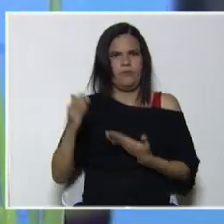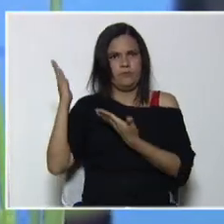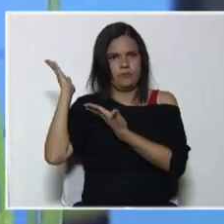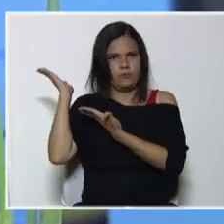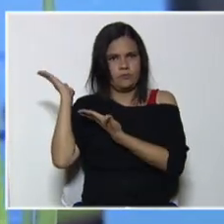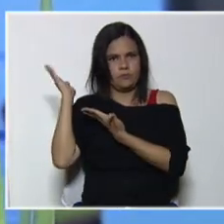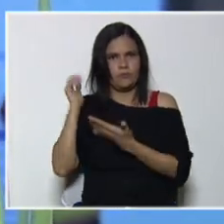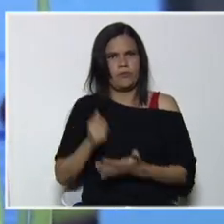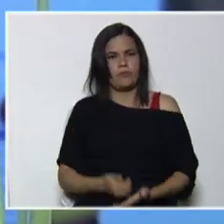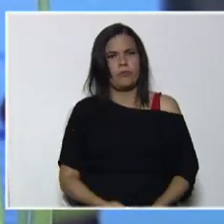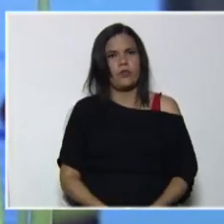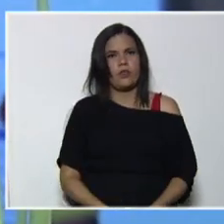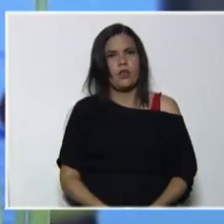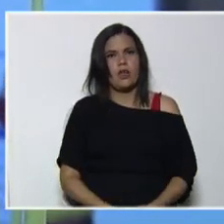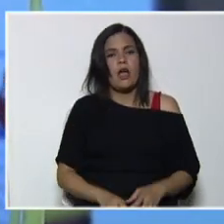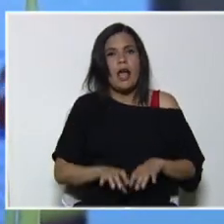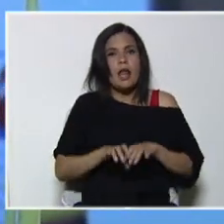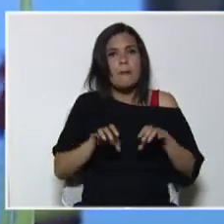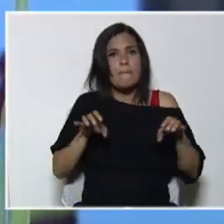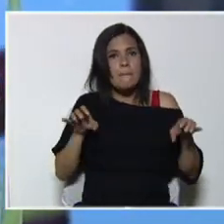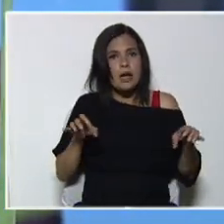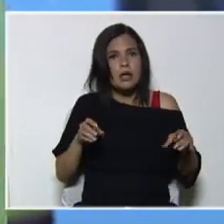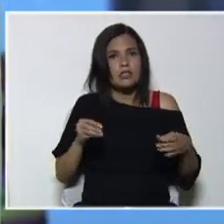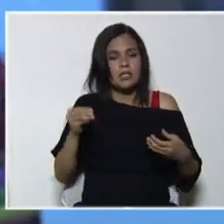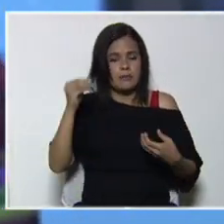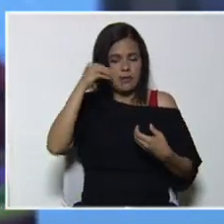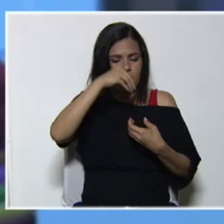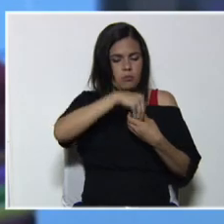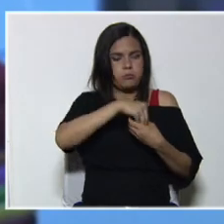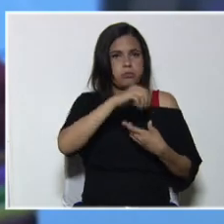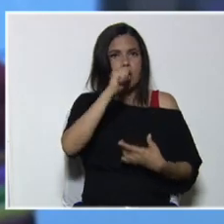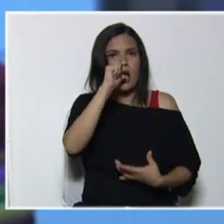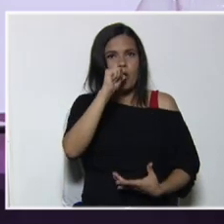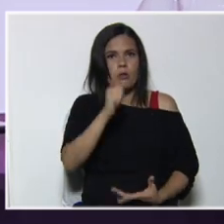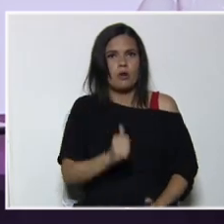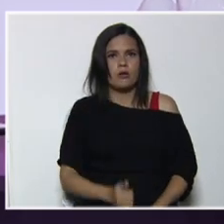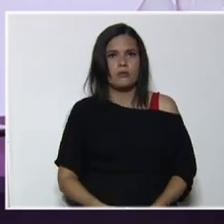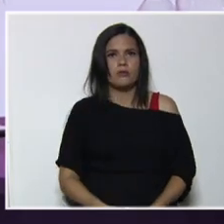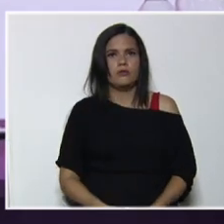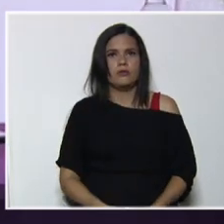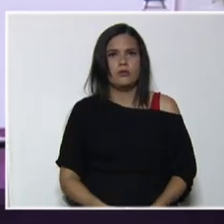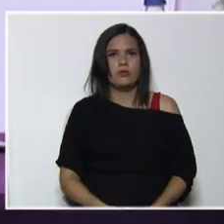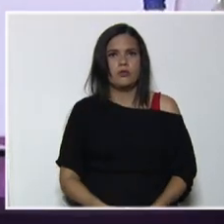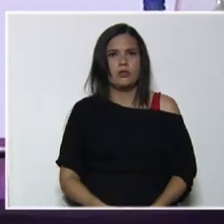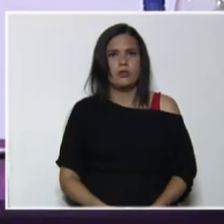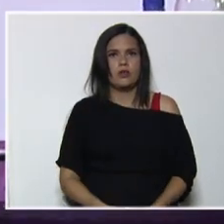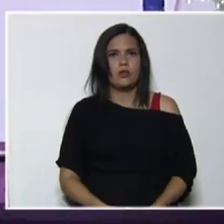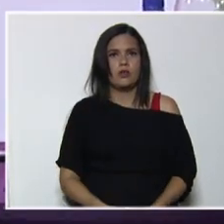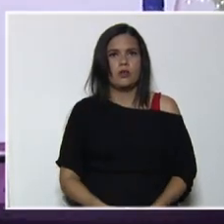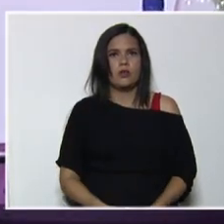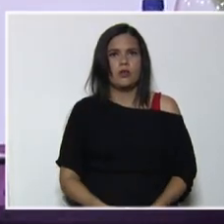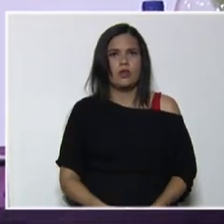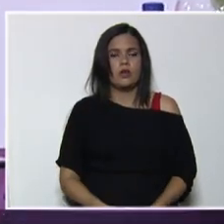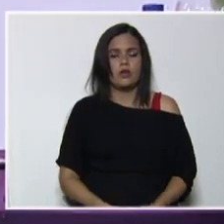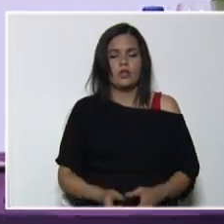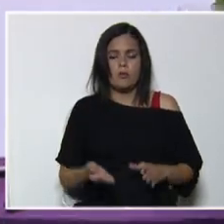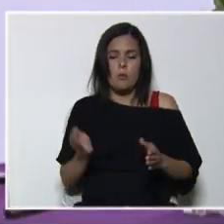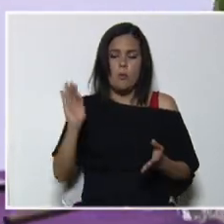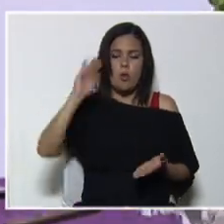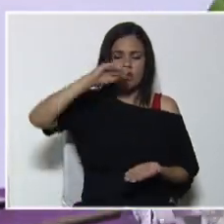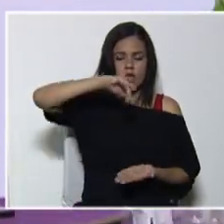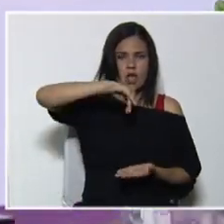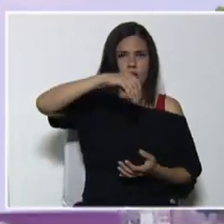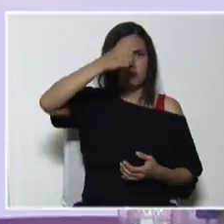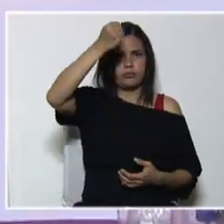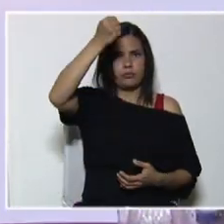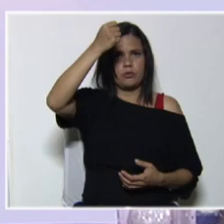¿Sí? Al envase le vamos a agregar agua. Y cuando este envase esté de esta posición,